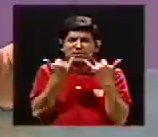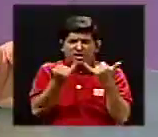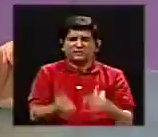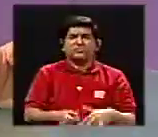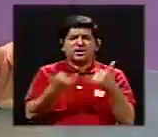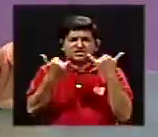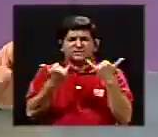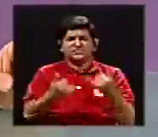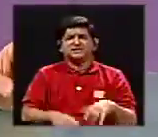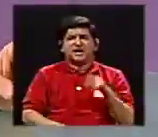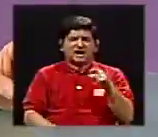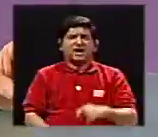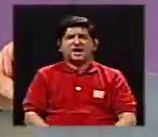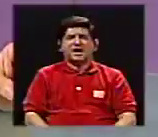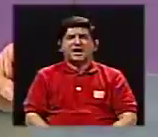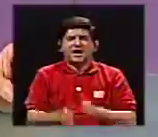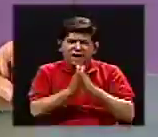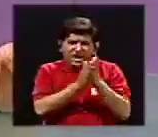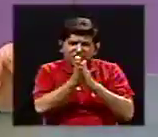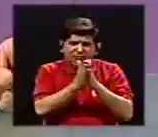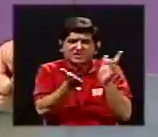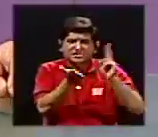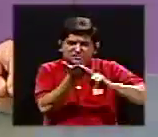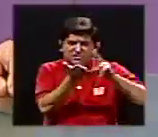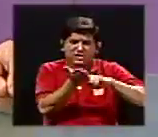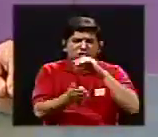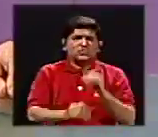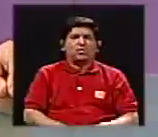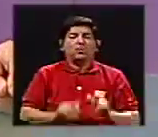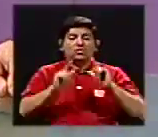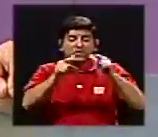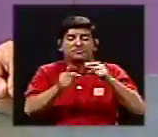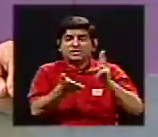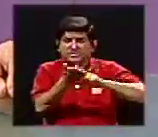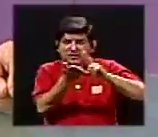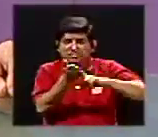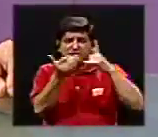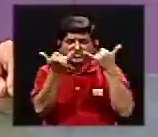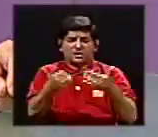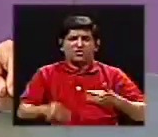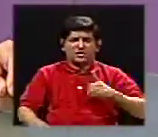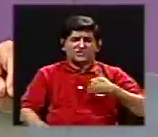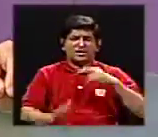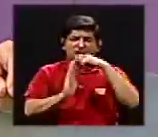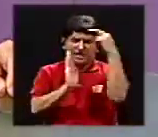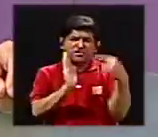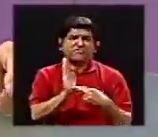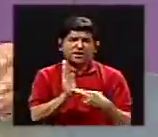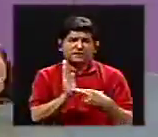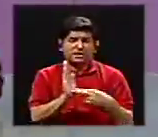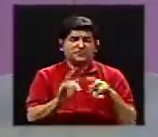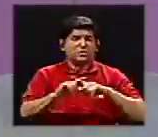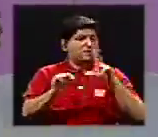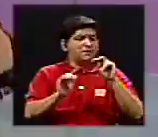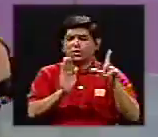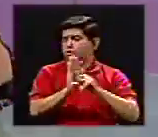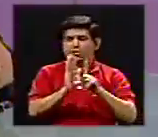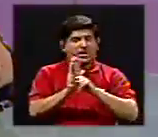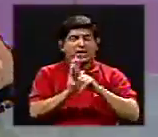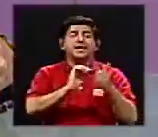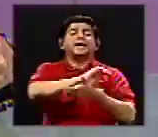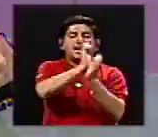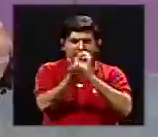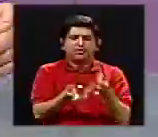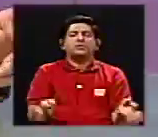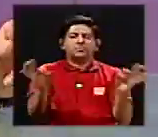ya los cánones, canon de aprovechamiento, canon de vertido, que existen actualmente, pero a nivel de reglamento, no por ley. Esto sería otro